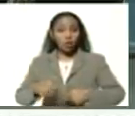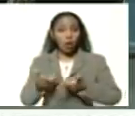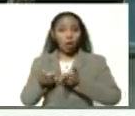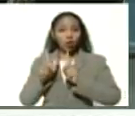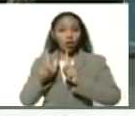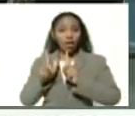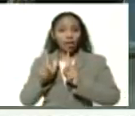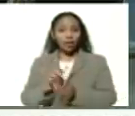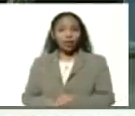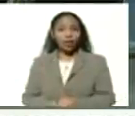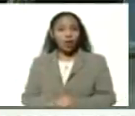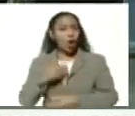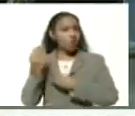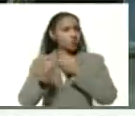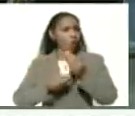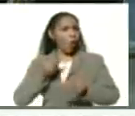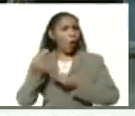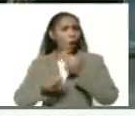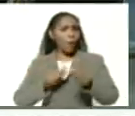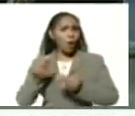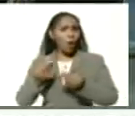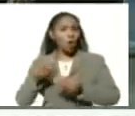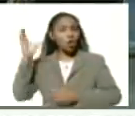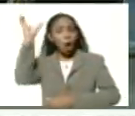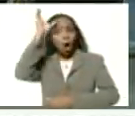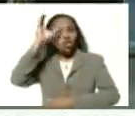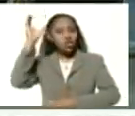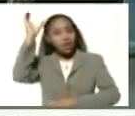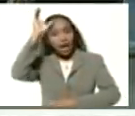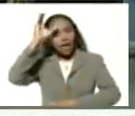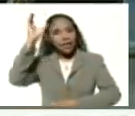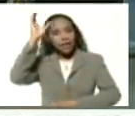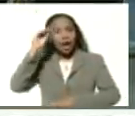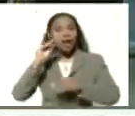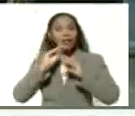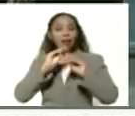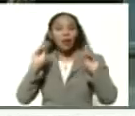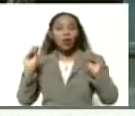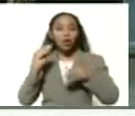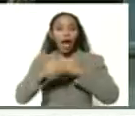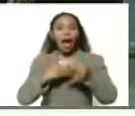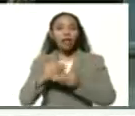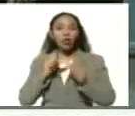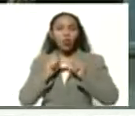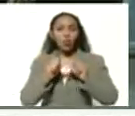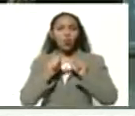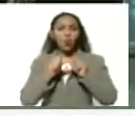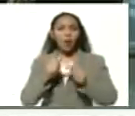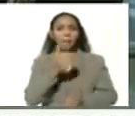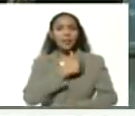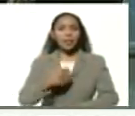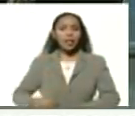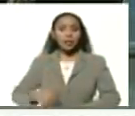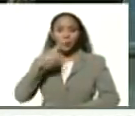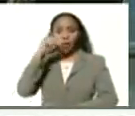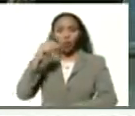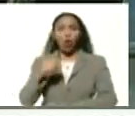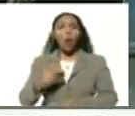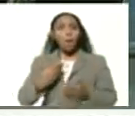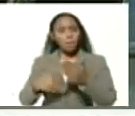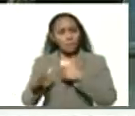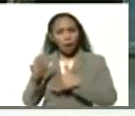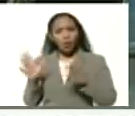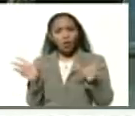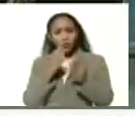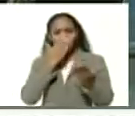autoridades. ¿Cómo? Con conciencia. Es el llamado que ha hecho permanentemente el presidente Nicolás Maduro. Vamos con María